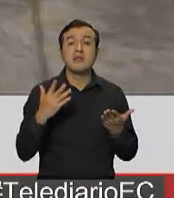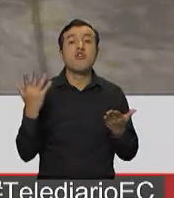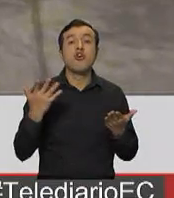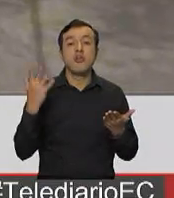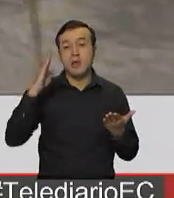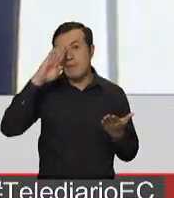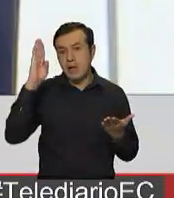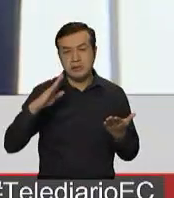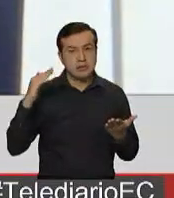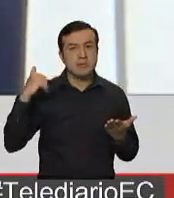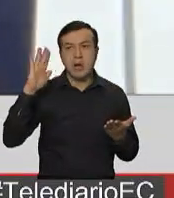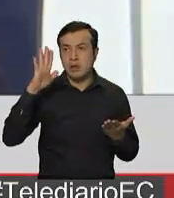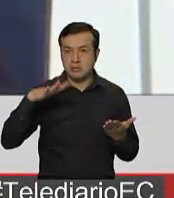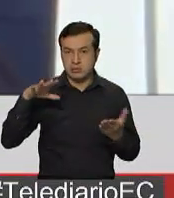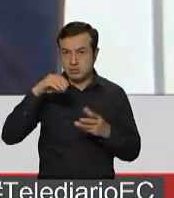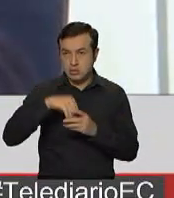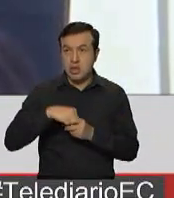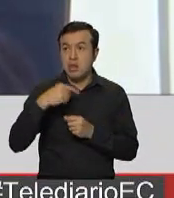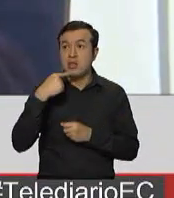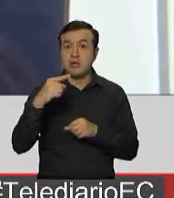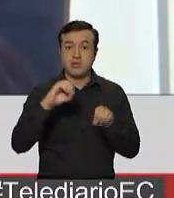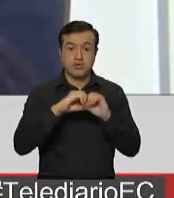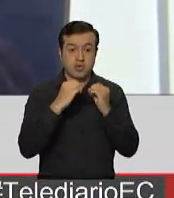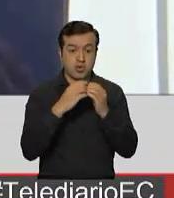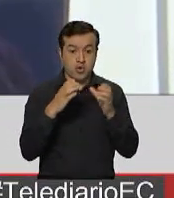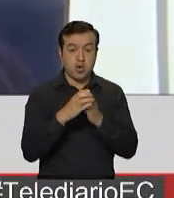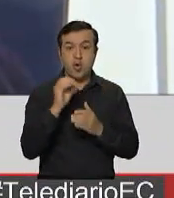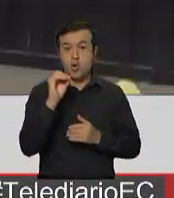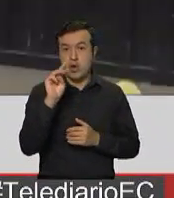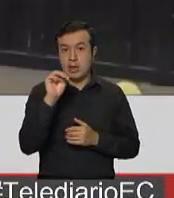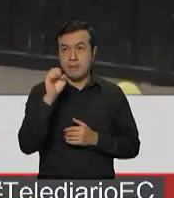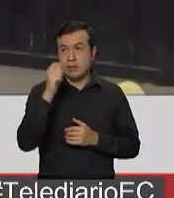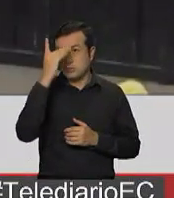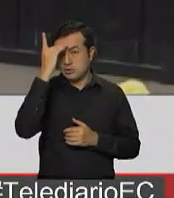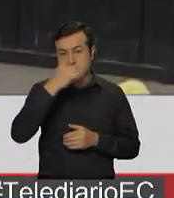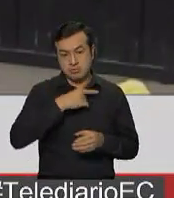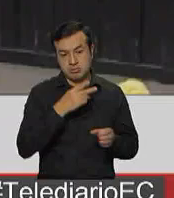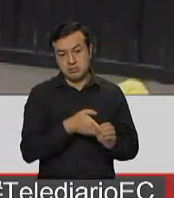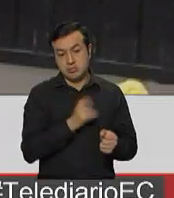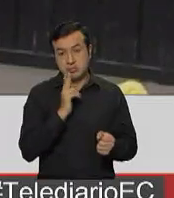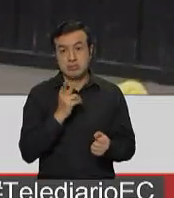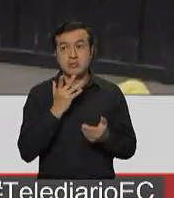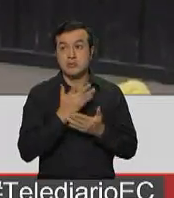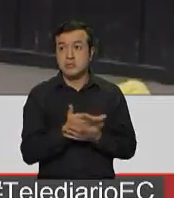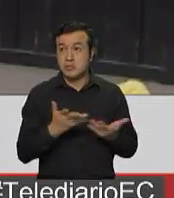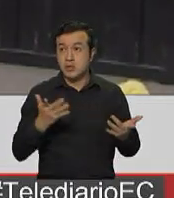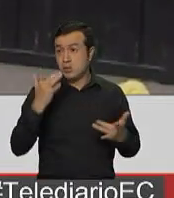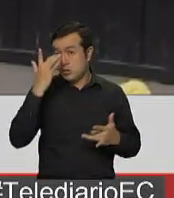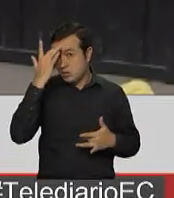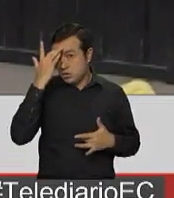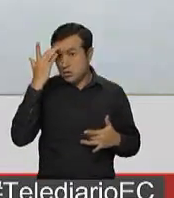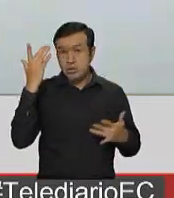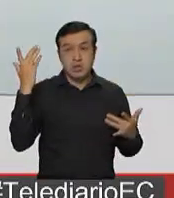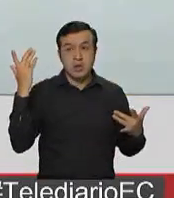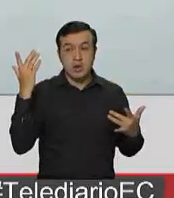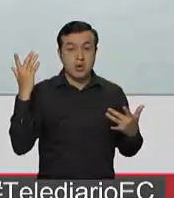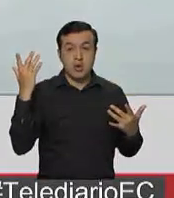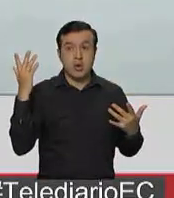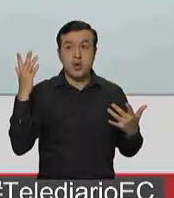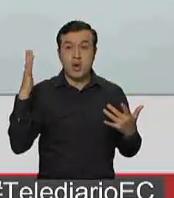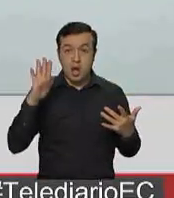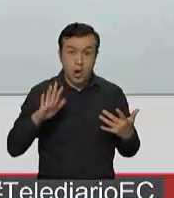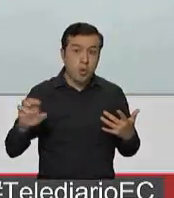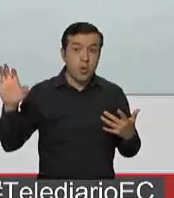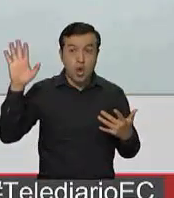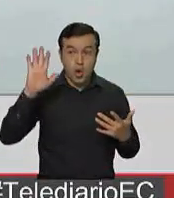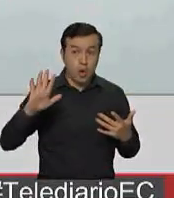Bolsonaro amenazó con retirar al país de la Organización Mundial de la Salud. Mientras que ante la caída de contagios y el número de muertes, Europa continuará